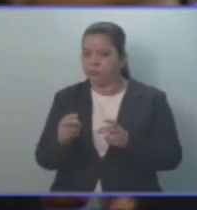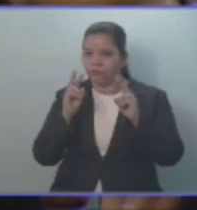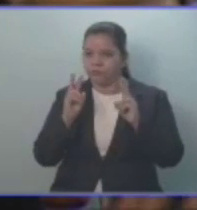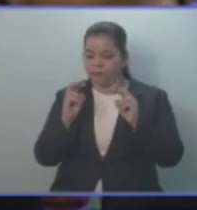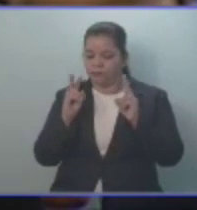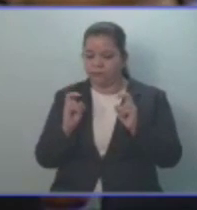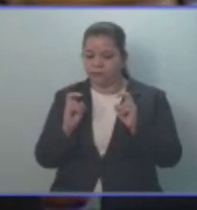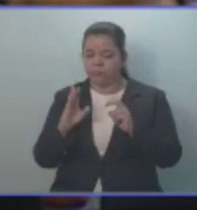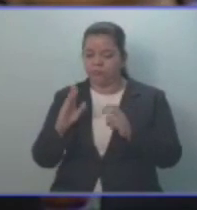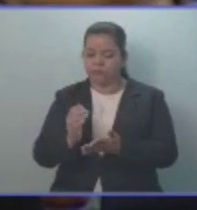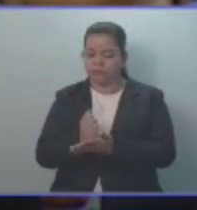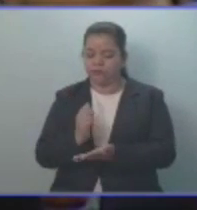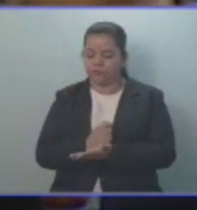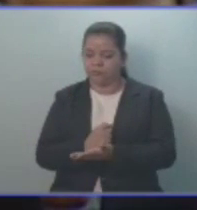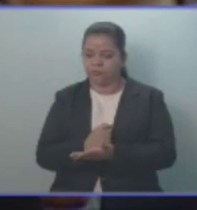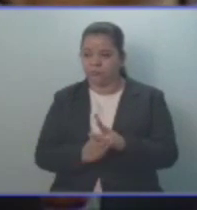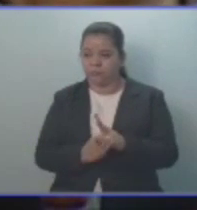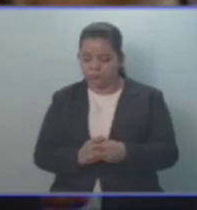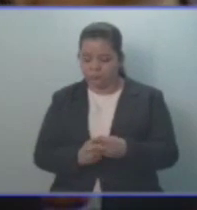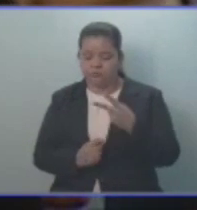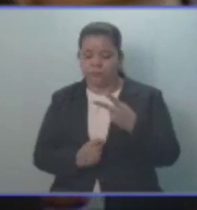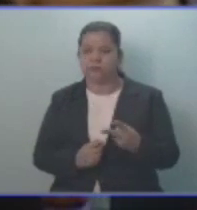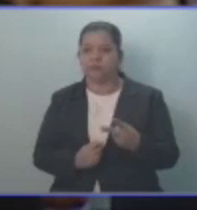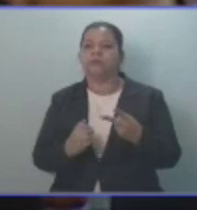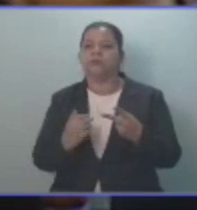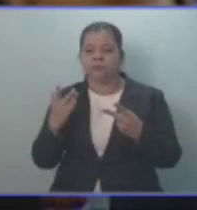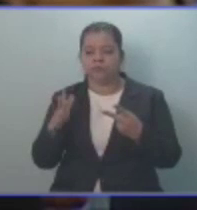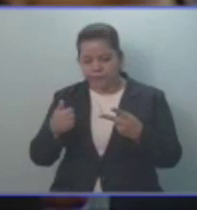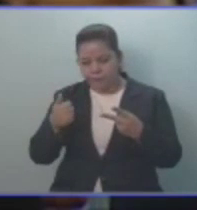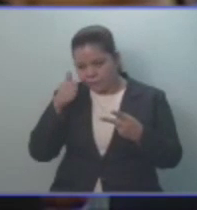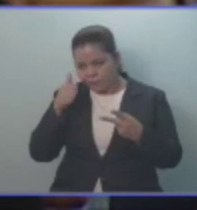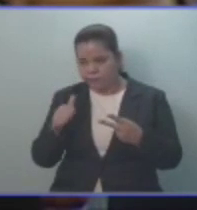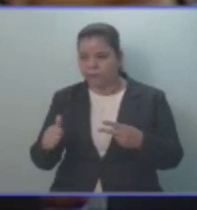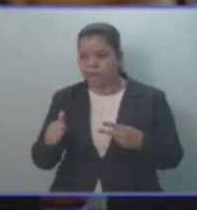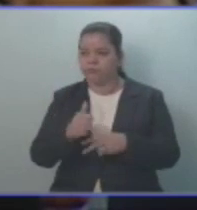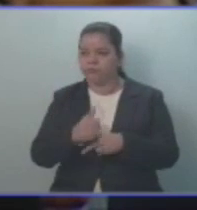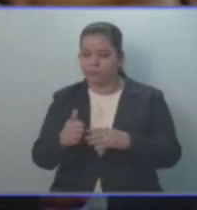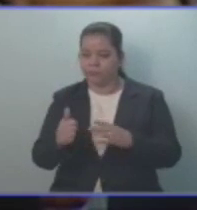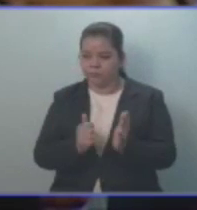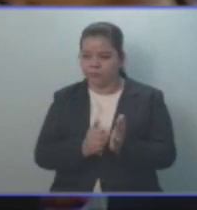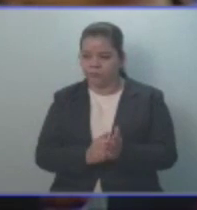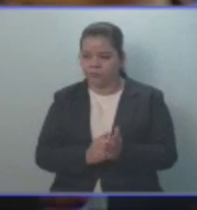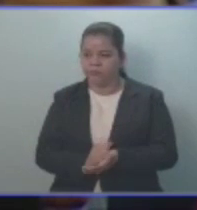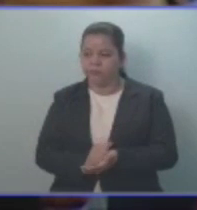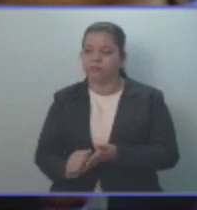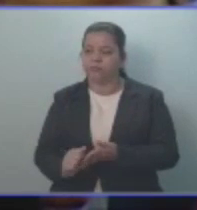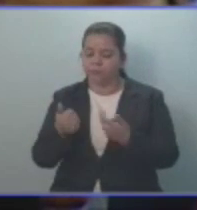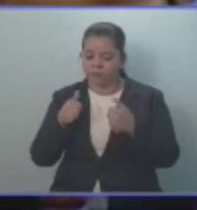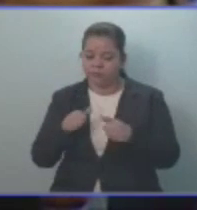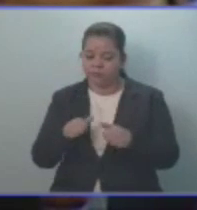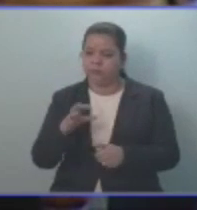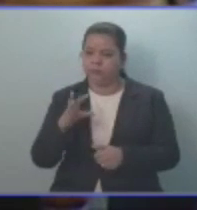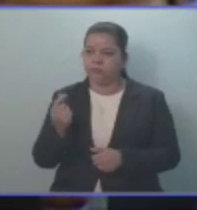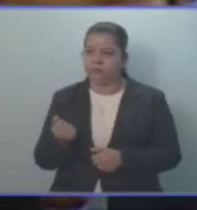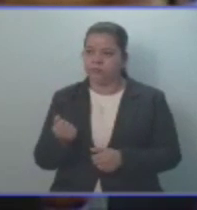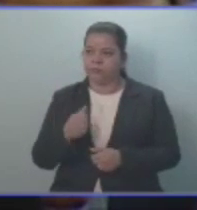fiscal. 2. Que el instrumento ha sido aprobado por el órgano ejecutivo mediante acuerdo